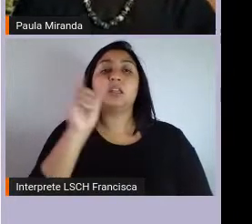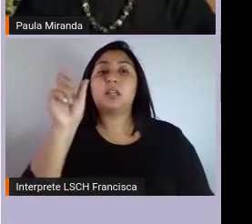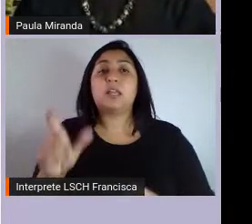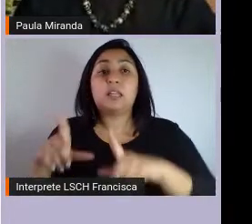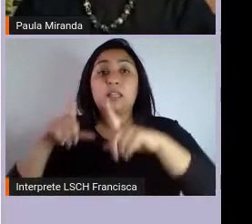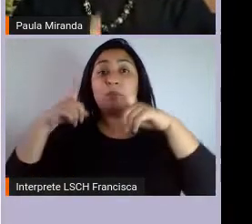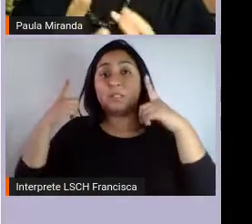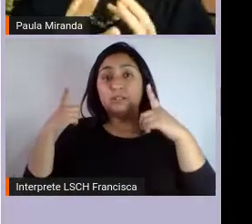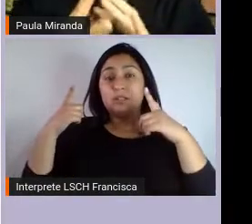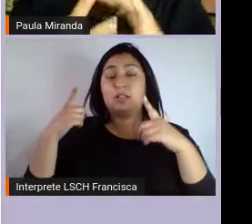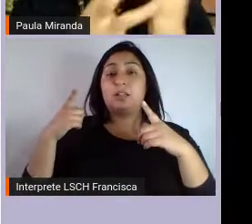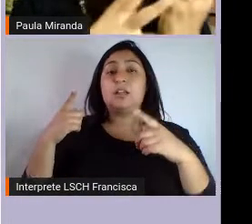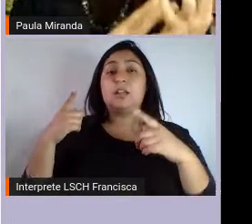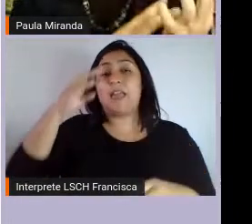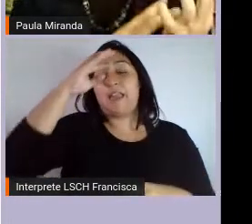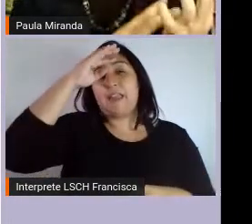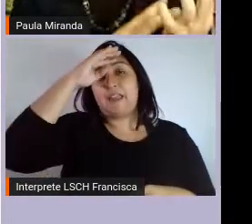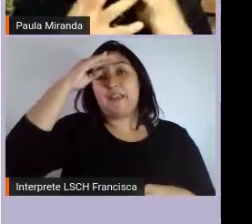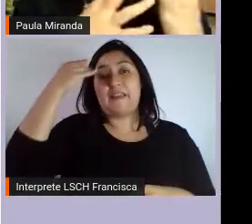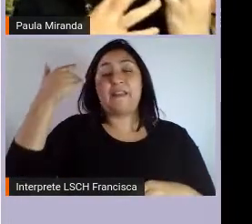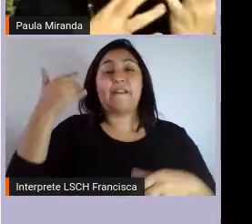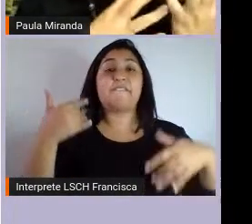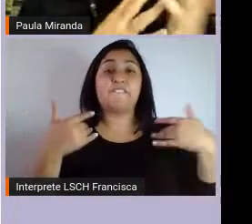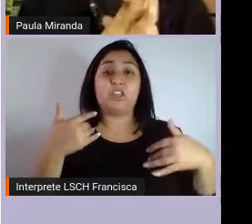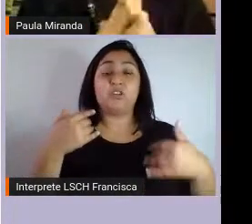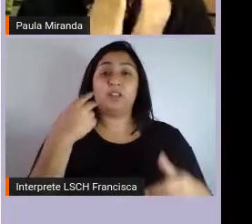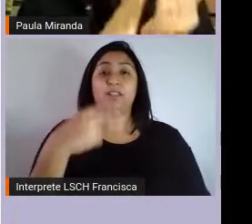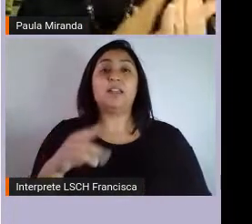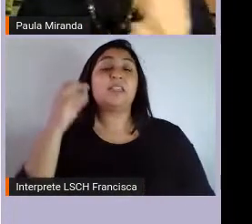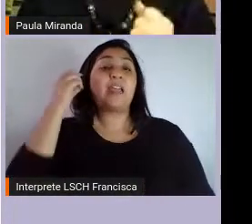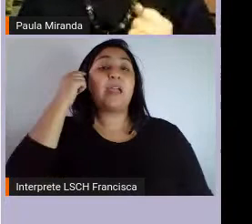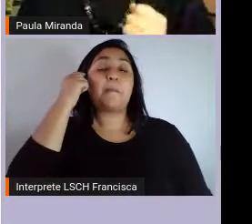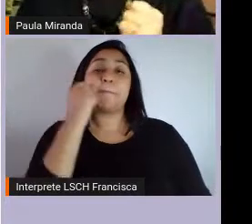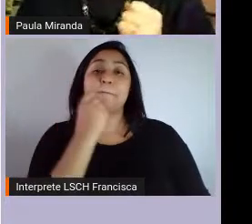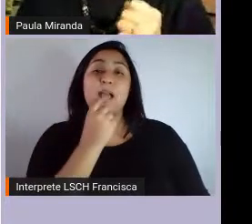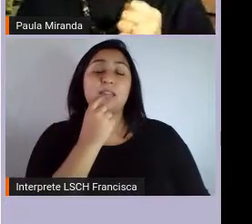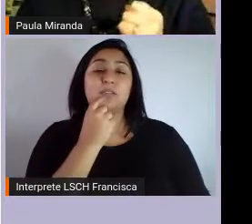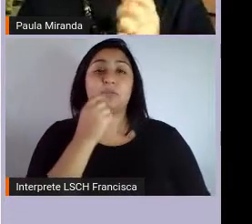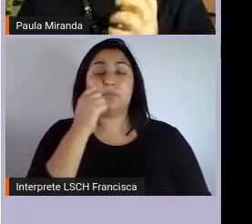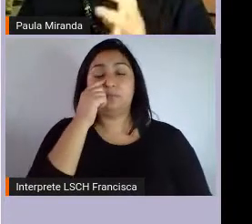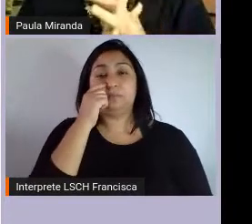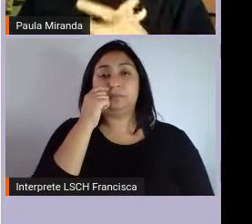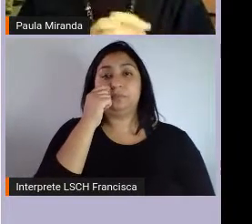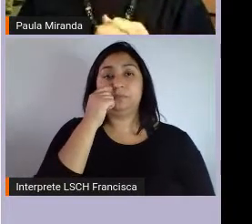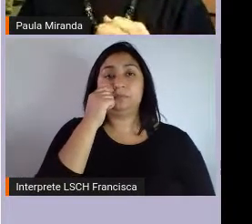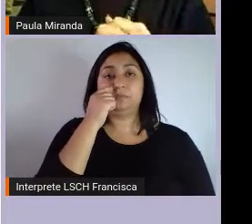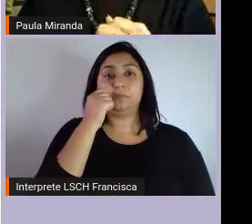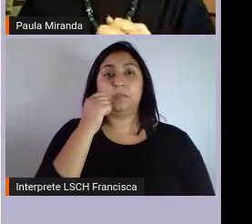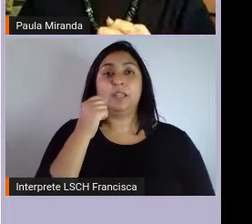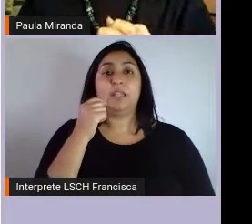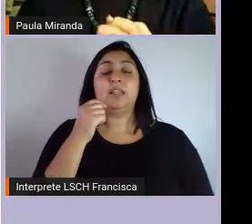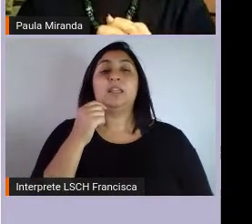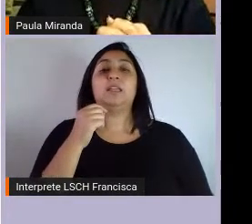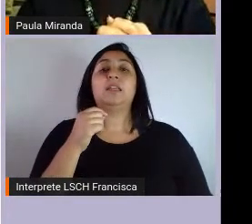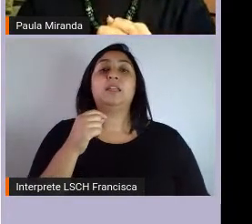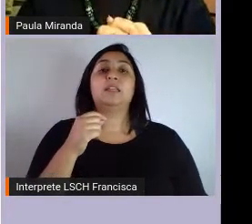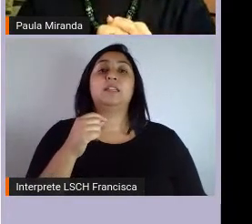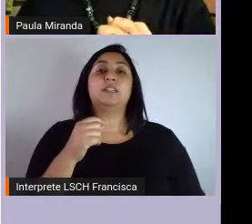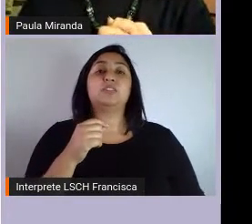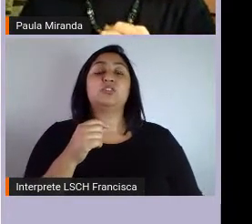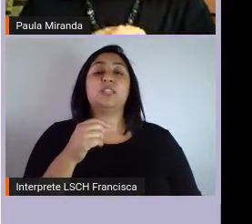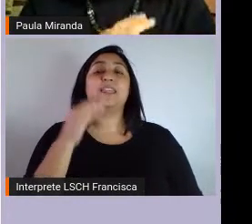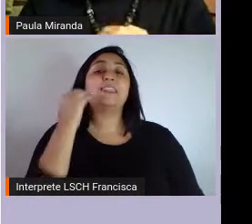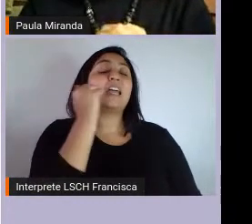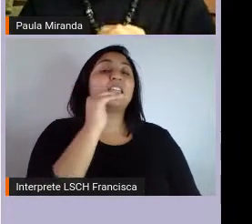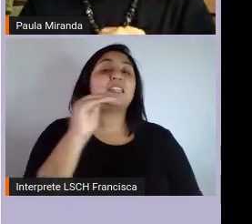Mayo, que está emulando a estas niñas que ella admira del canto andaluz, de la cantadora